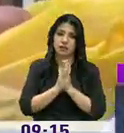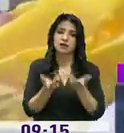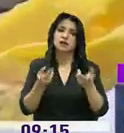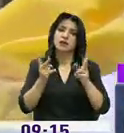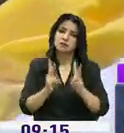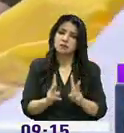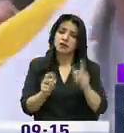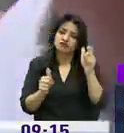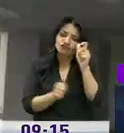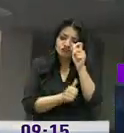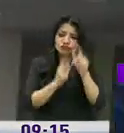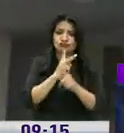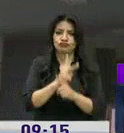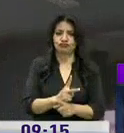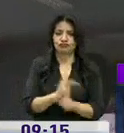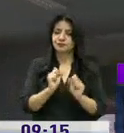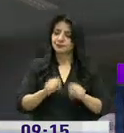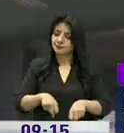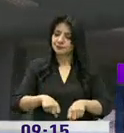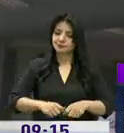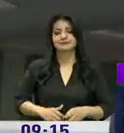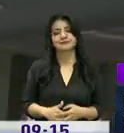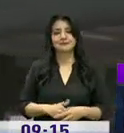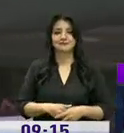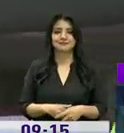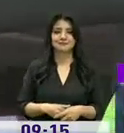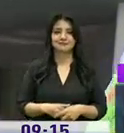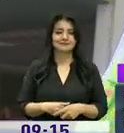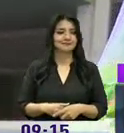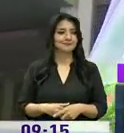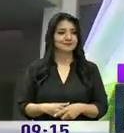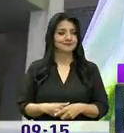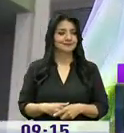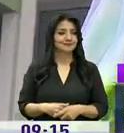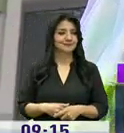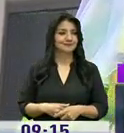ponernos bajo su protección. En Loja, informó Marcela Constante Brito.